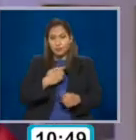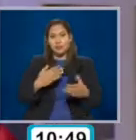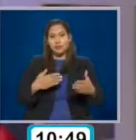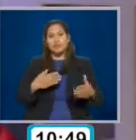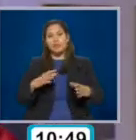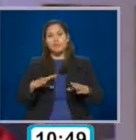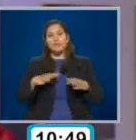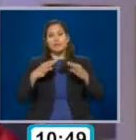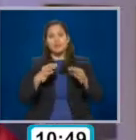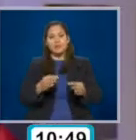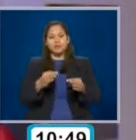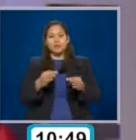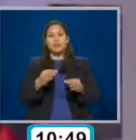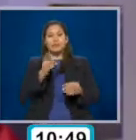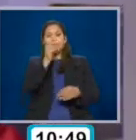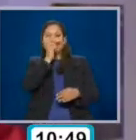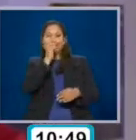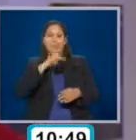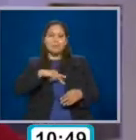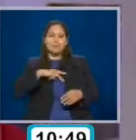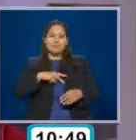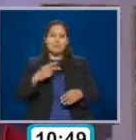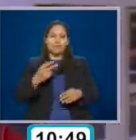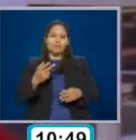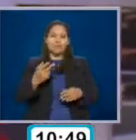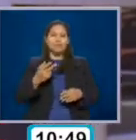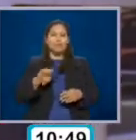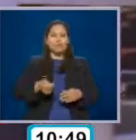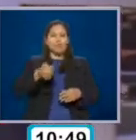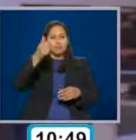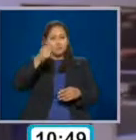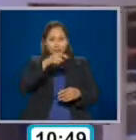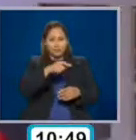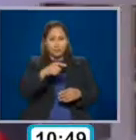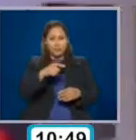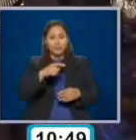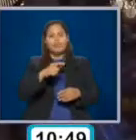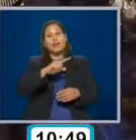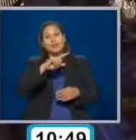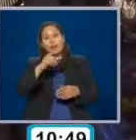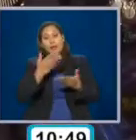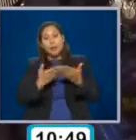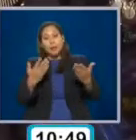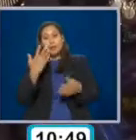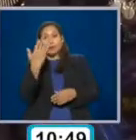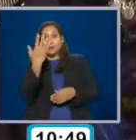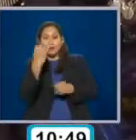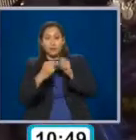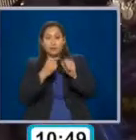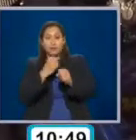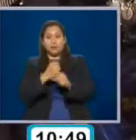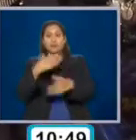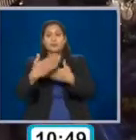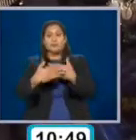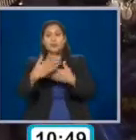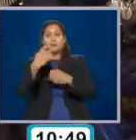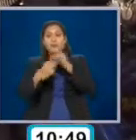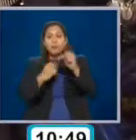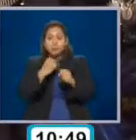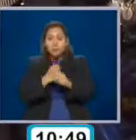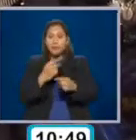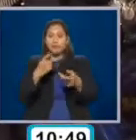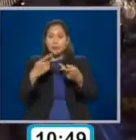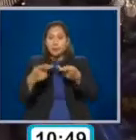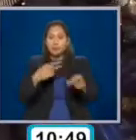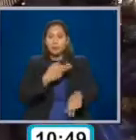celebrando la fundación que hiciera mi padre. Entramos a los 50 años este año que viene, a Ahí los nomás. preparativos,